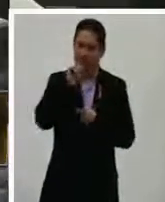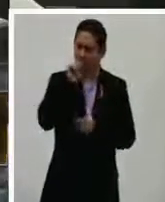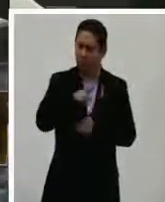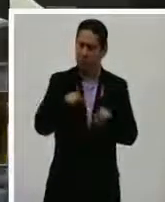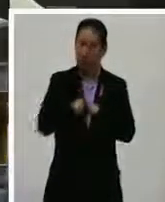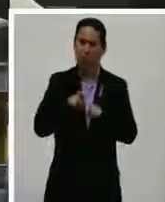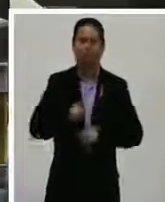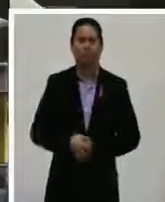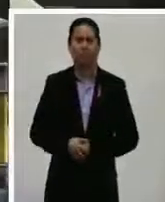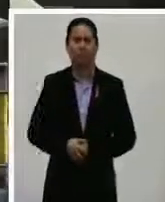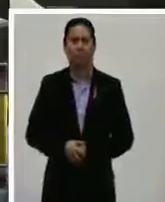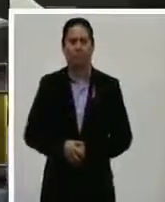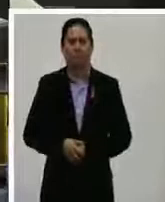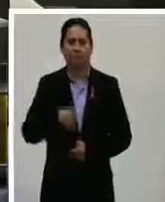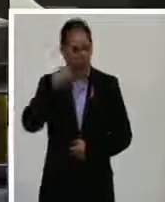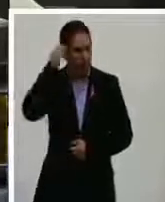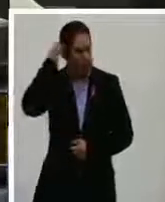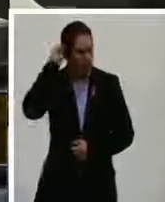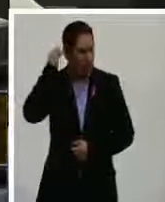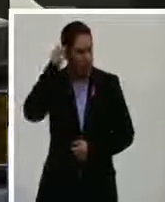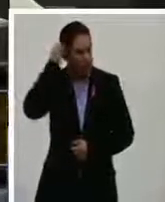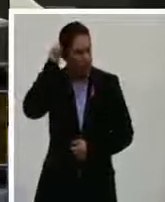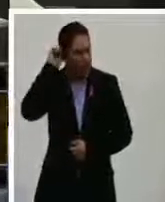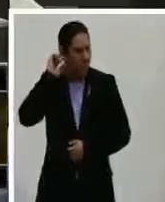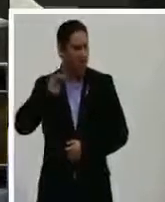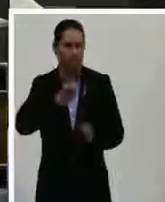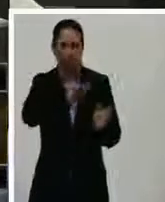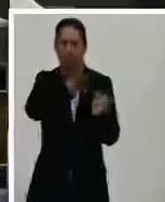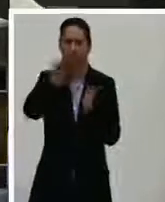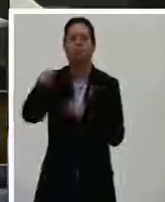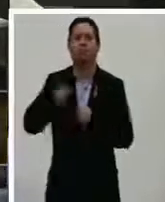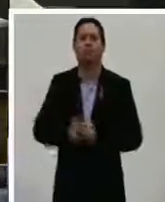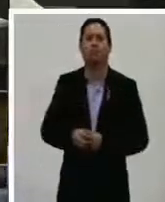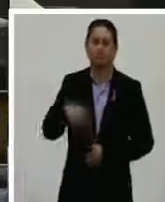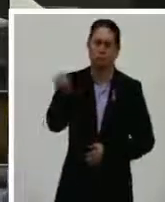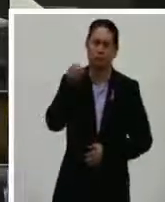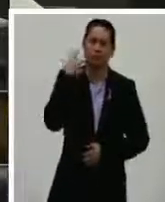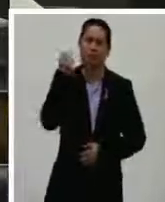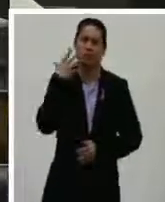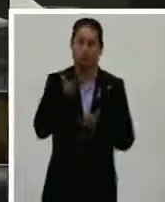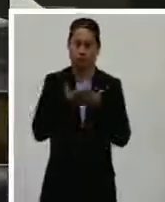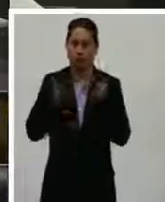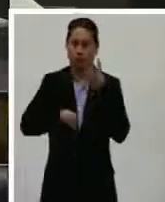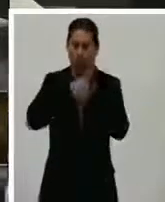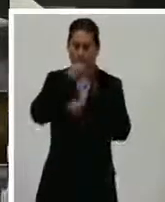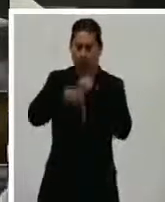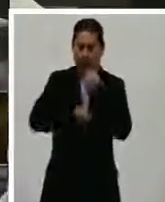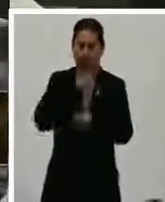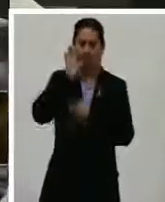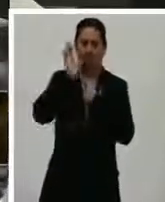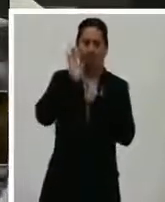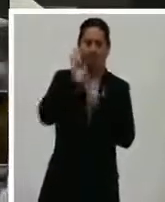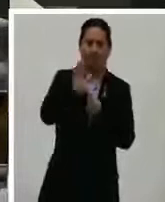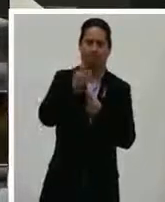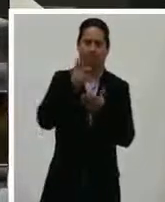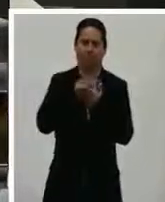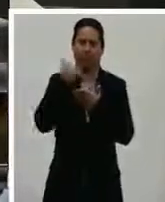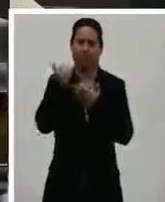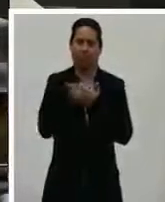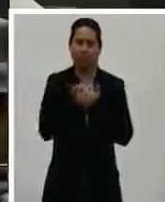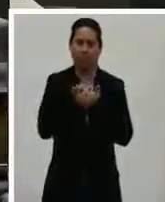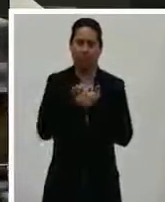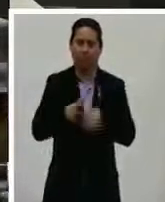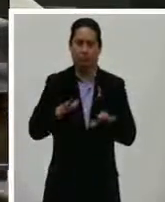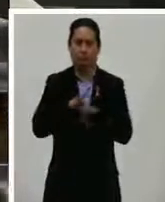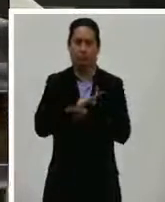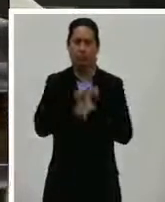presentada honorable asamblea esta discusión la minuta proyecto de decreto por